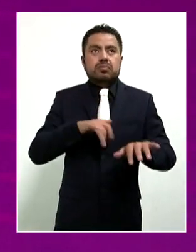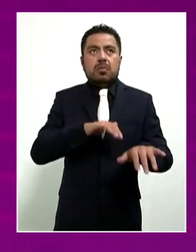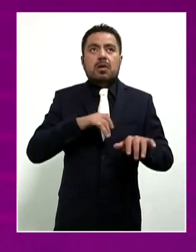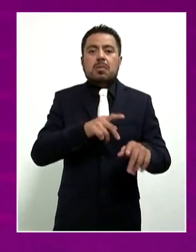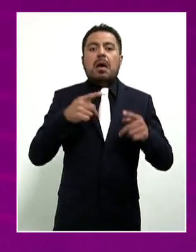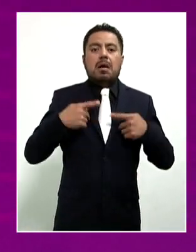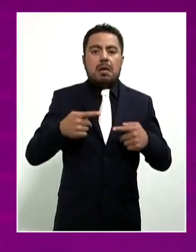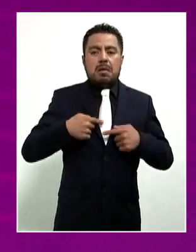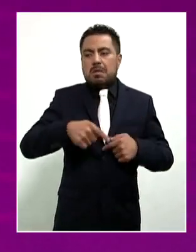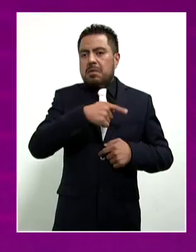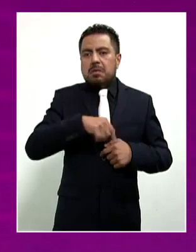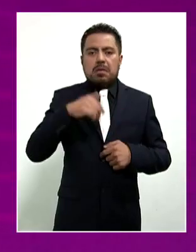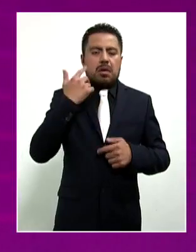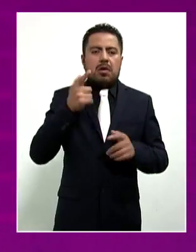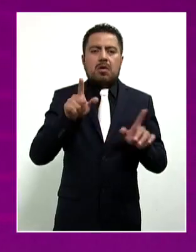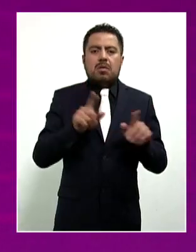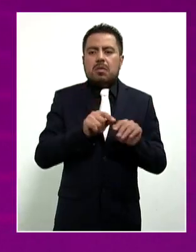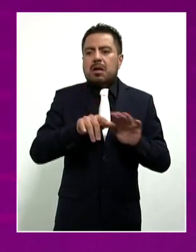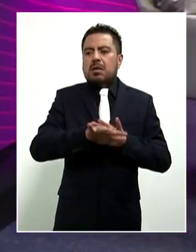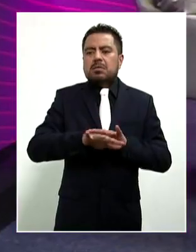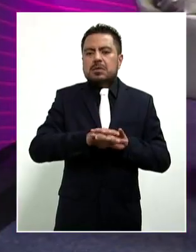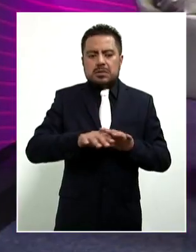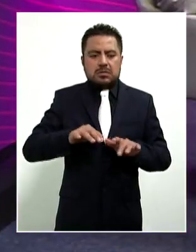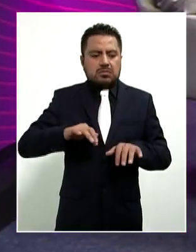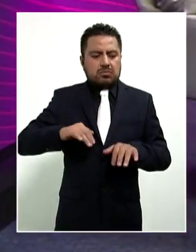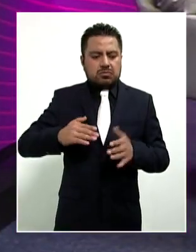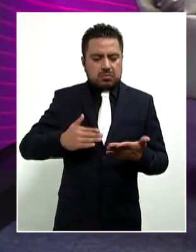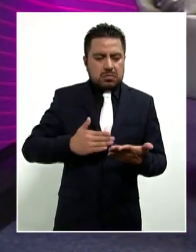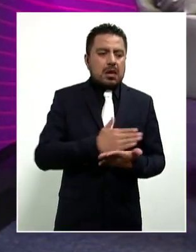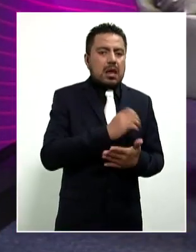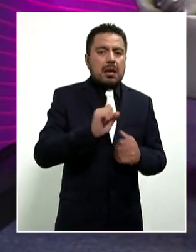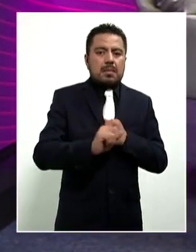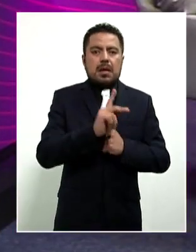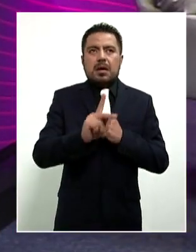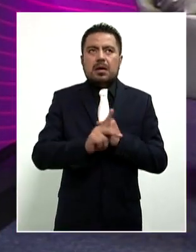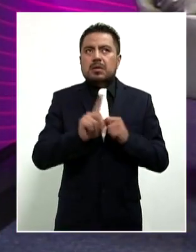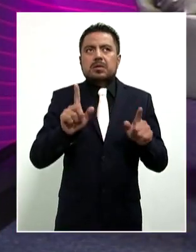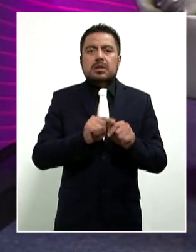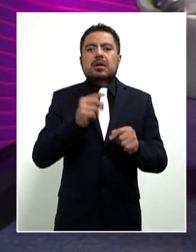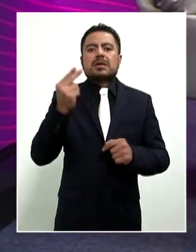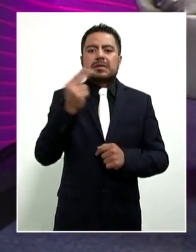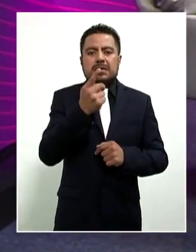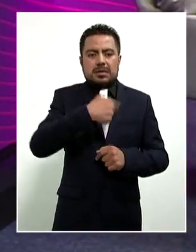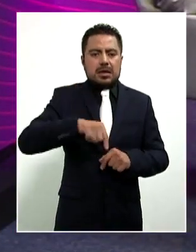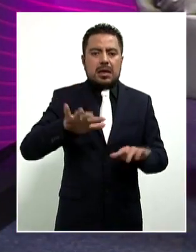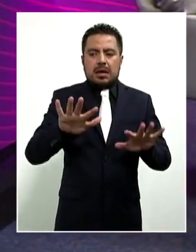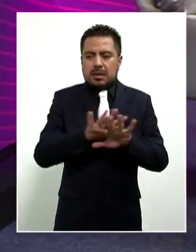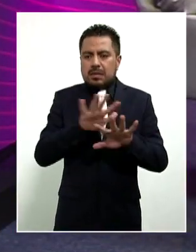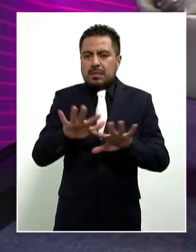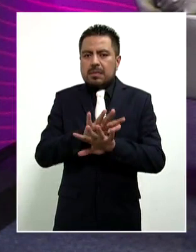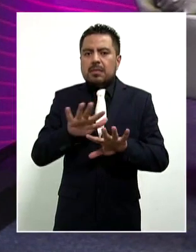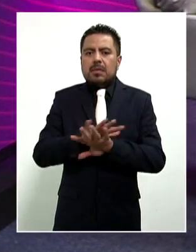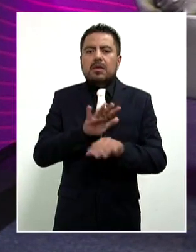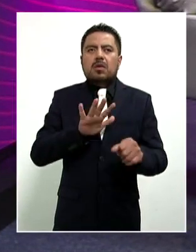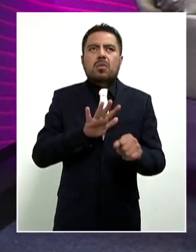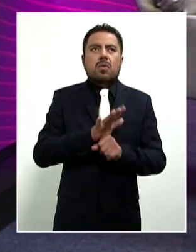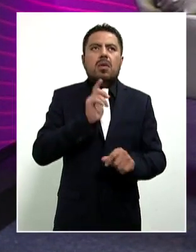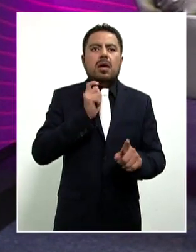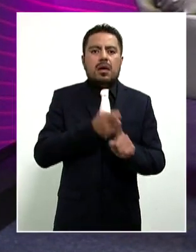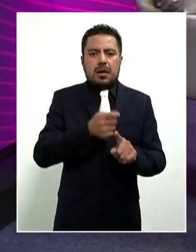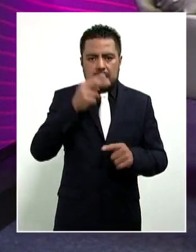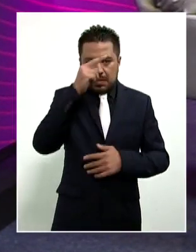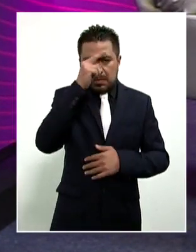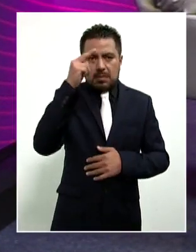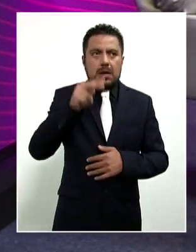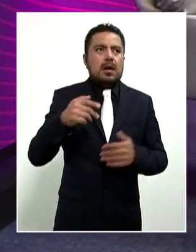la gente quería básicamente transitar por el país y tenemos que cambiarla a